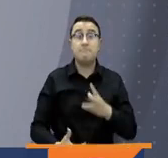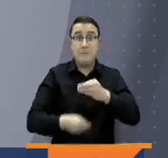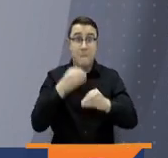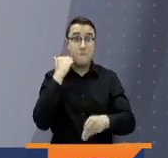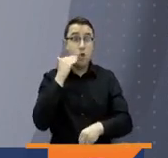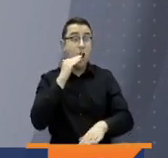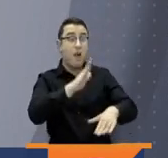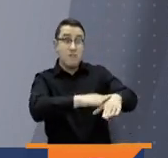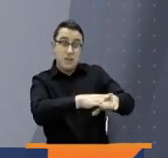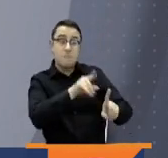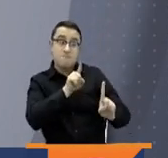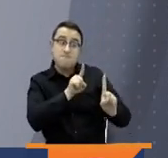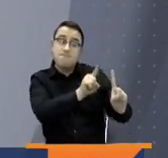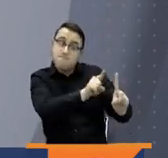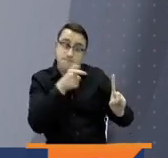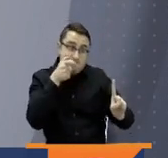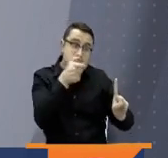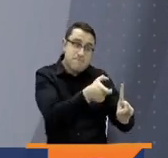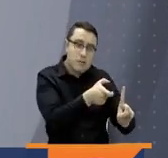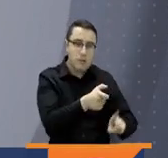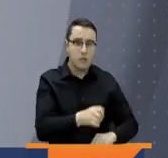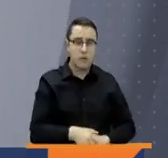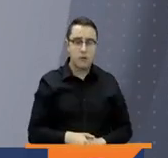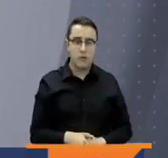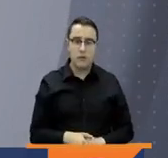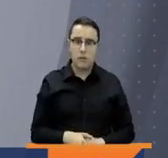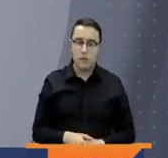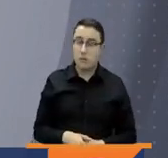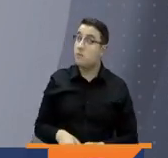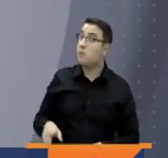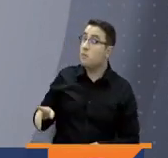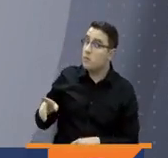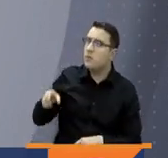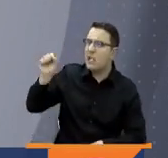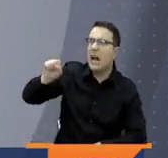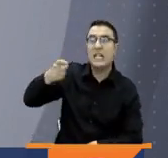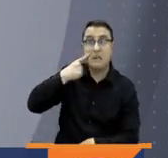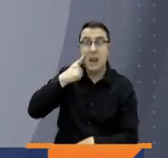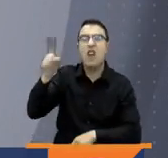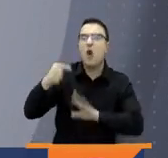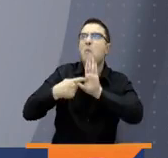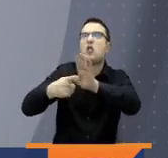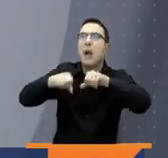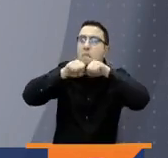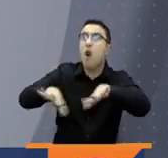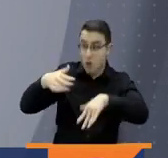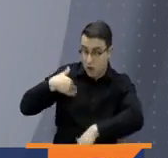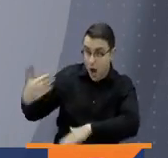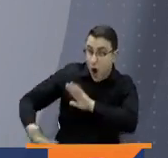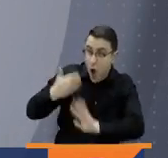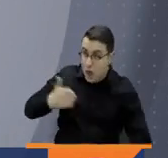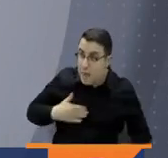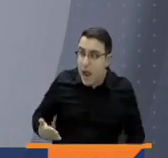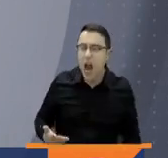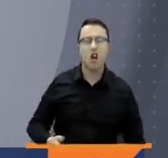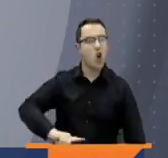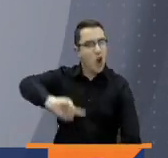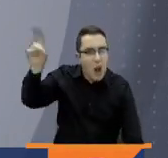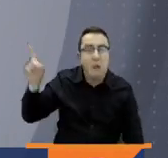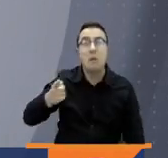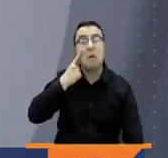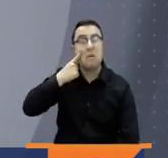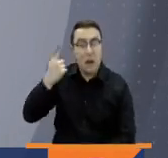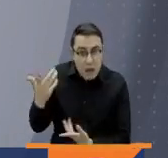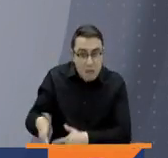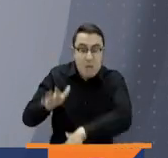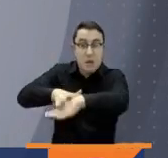con perseguirla. Fírmame si quiere. Te estoy filmando. Fírmame, porque lo voy a hacer jurídicamente, usted no me venga a amenazar a mí. No te estoy amenazando. No me venga a amenazar, el hecho que